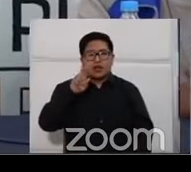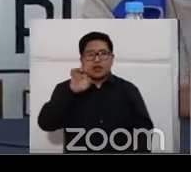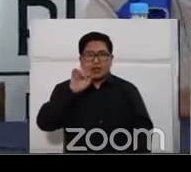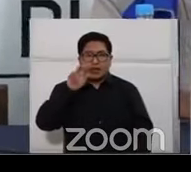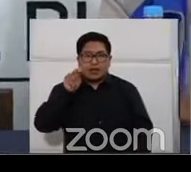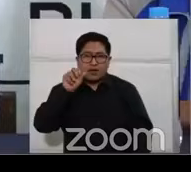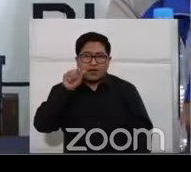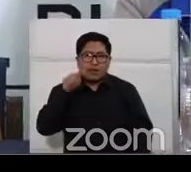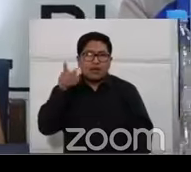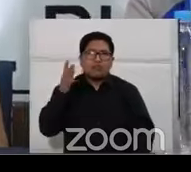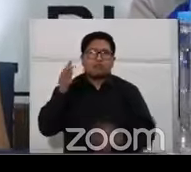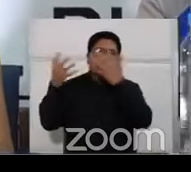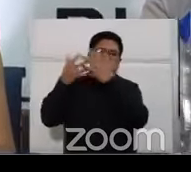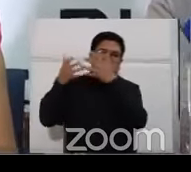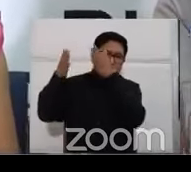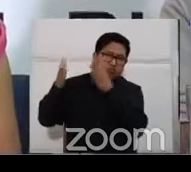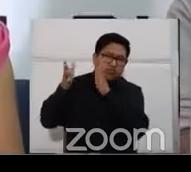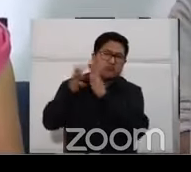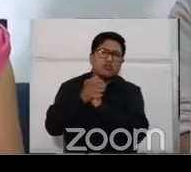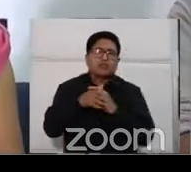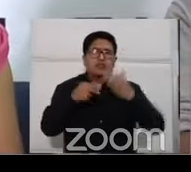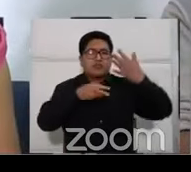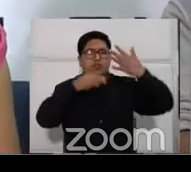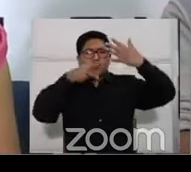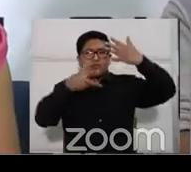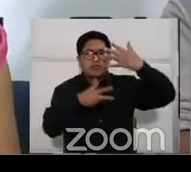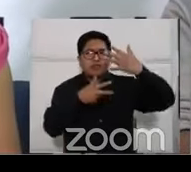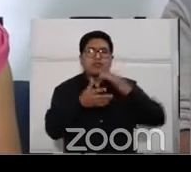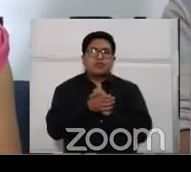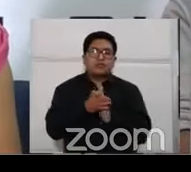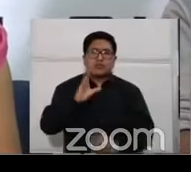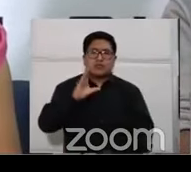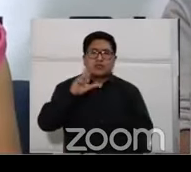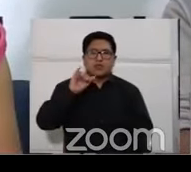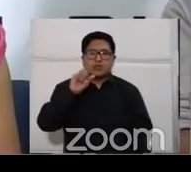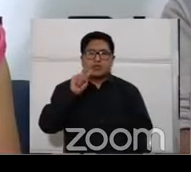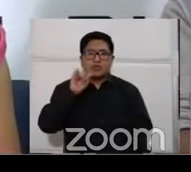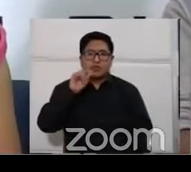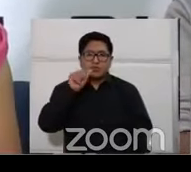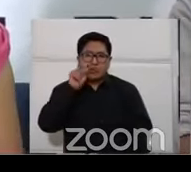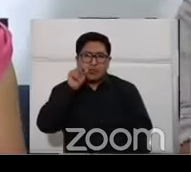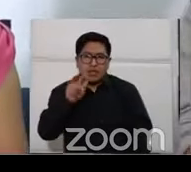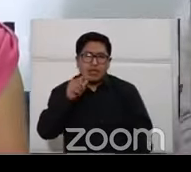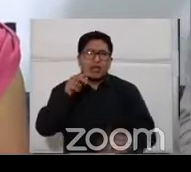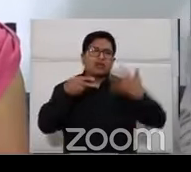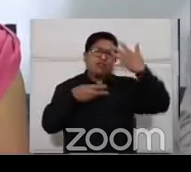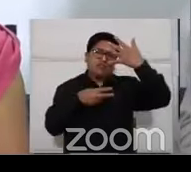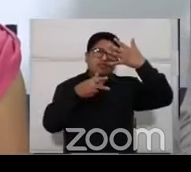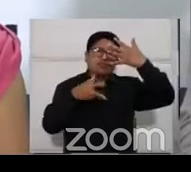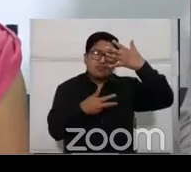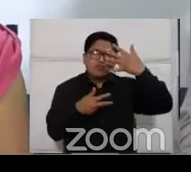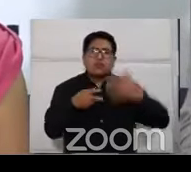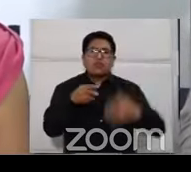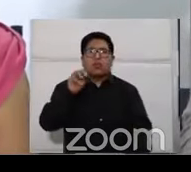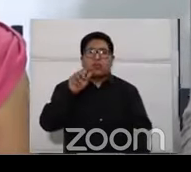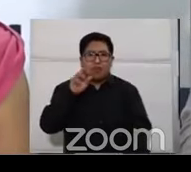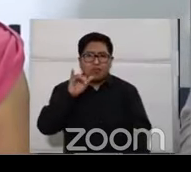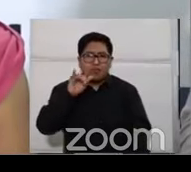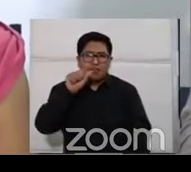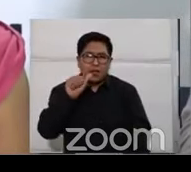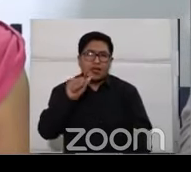cristian marcan y de time night el pinar de la paz luís mario catarí de onda disco cochabamba